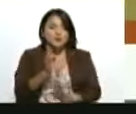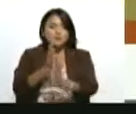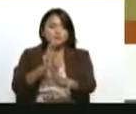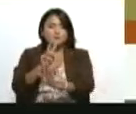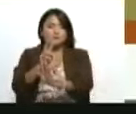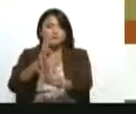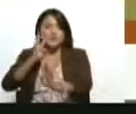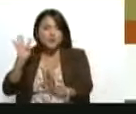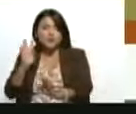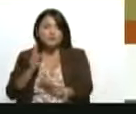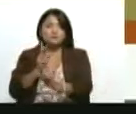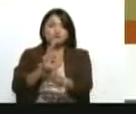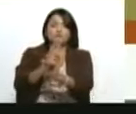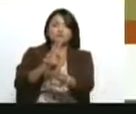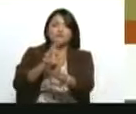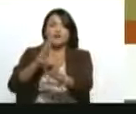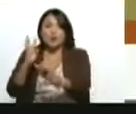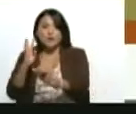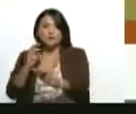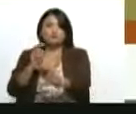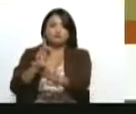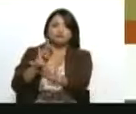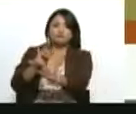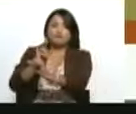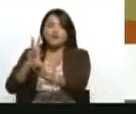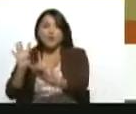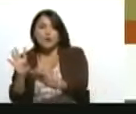Sus 24.